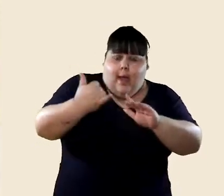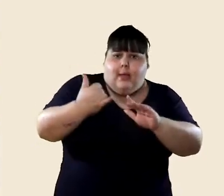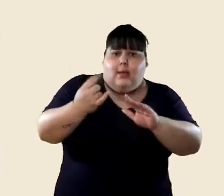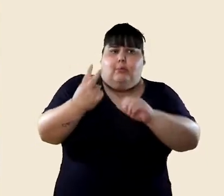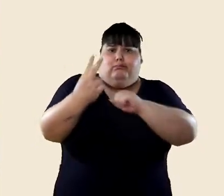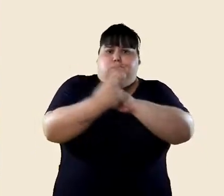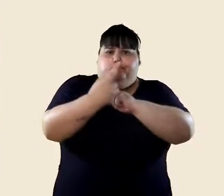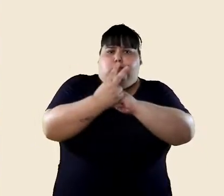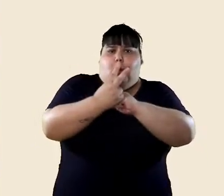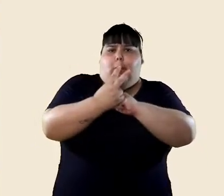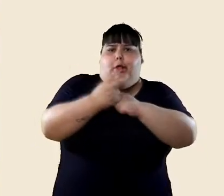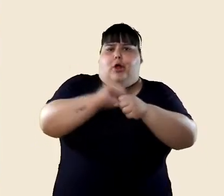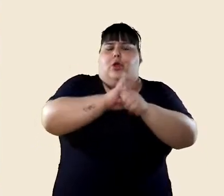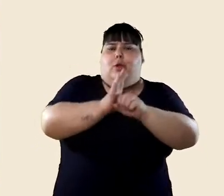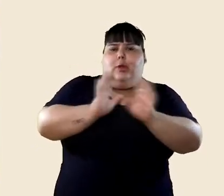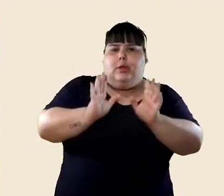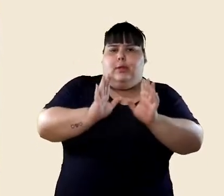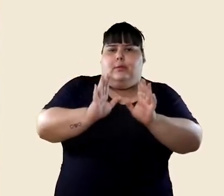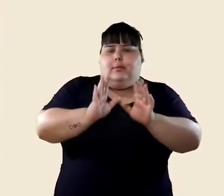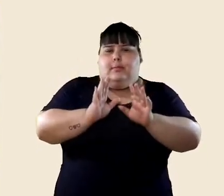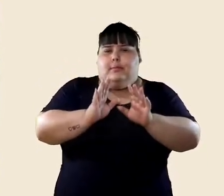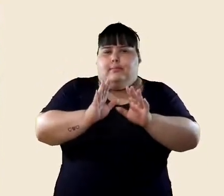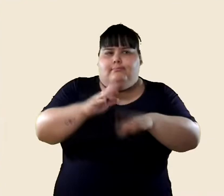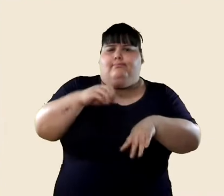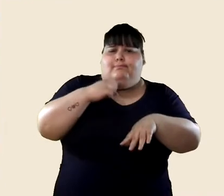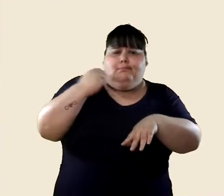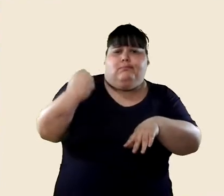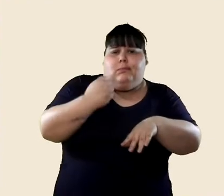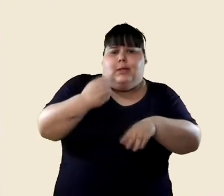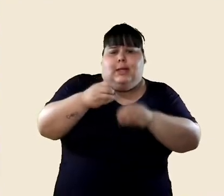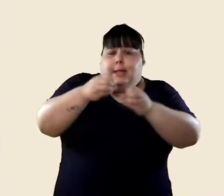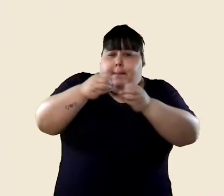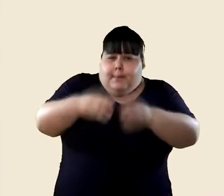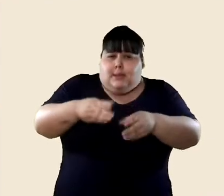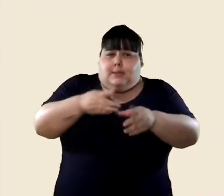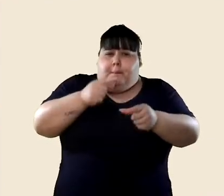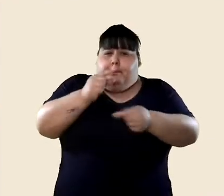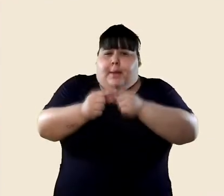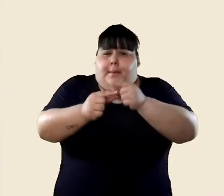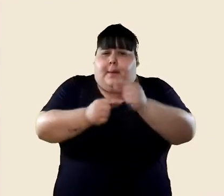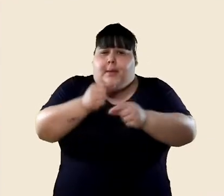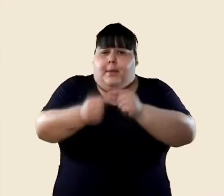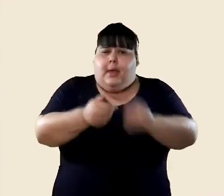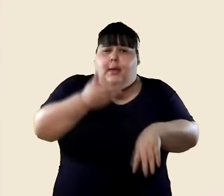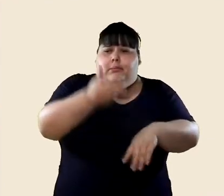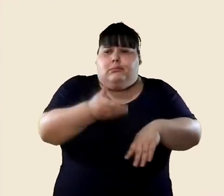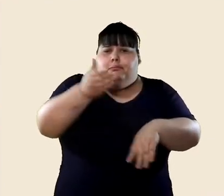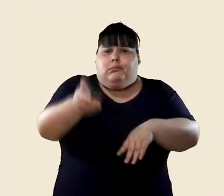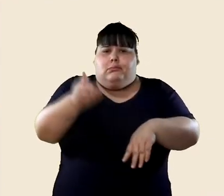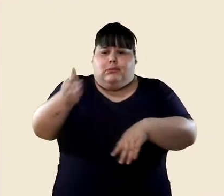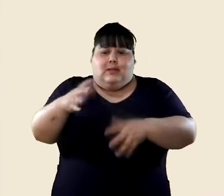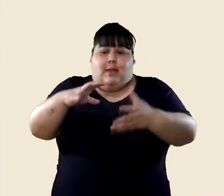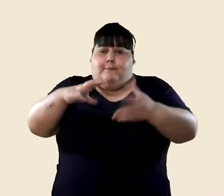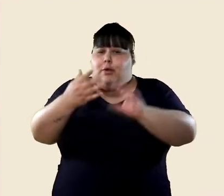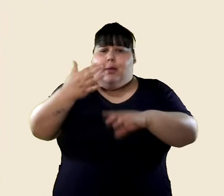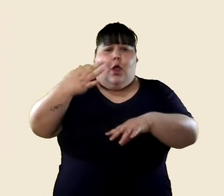que tenemos, es fundamental que empiecen y que esto vuelva a circular porque es la única vía